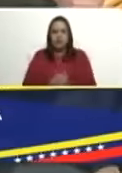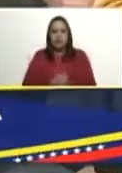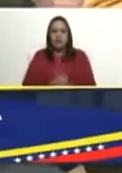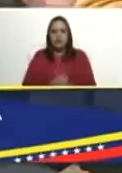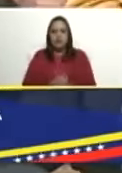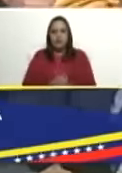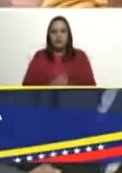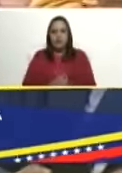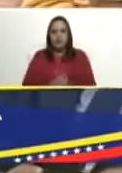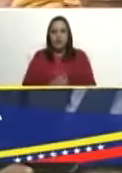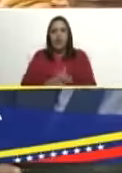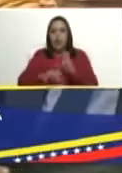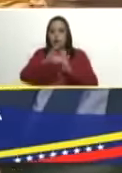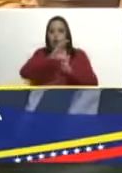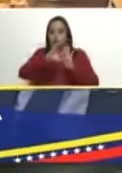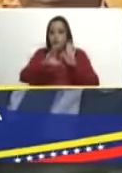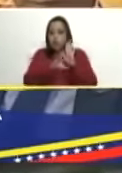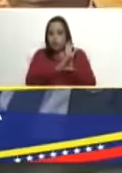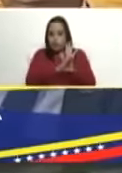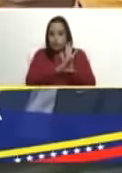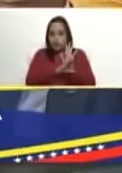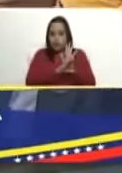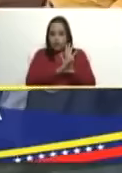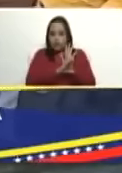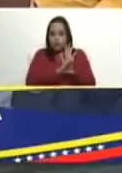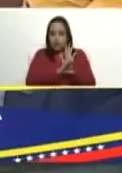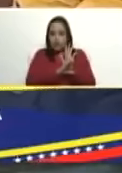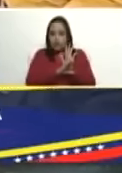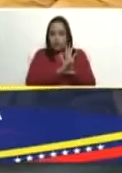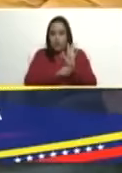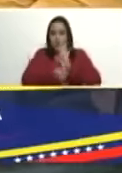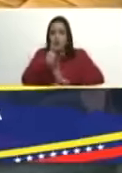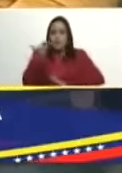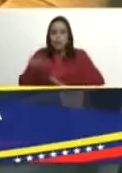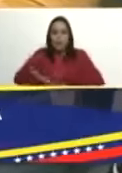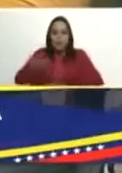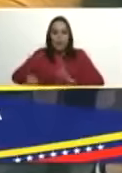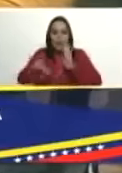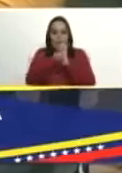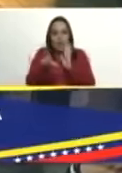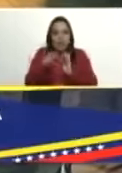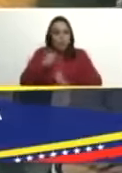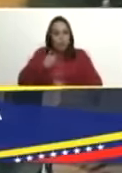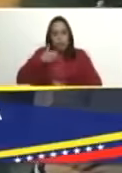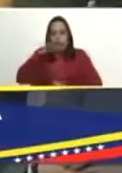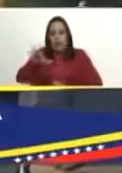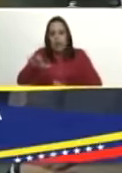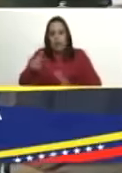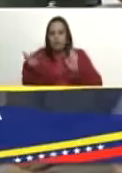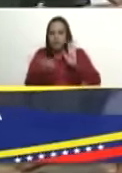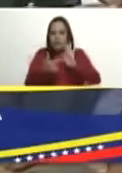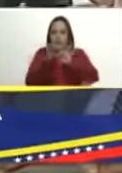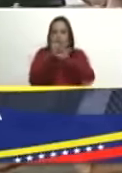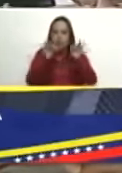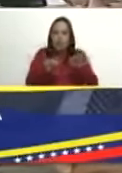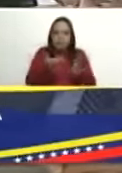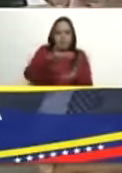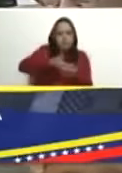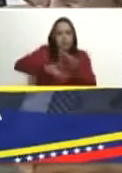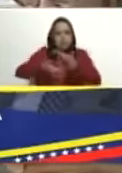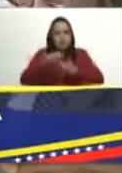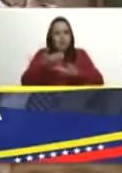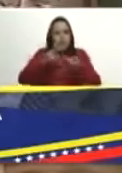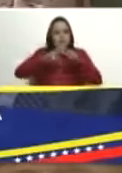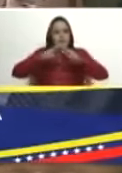Una constitución, una carta máxima, es una forma de convivencia